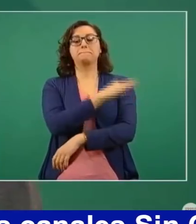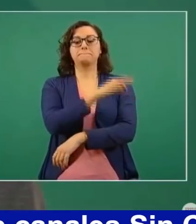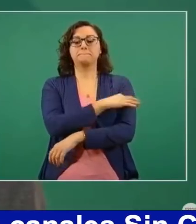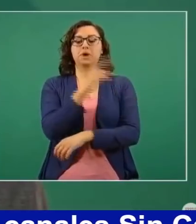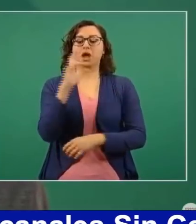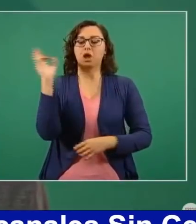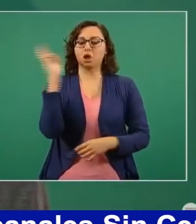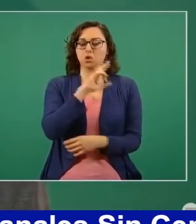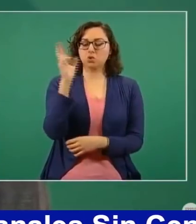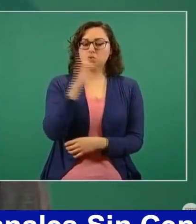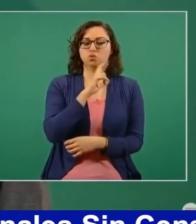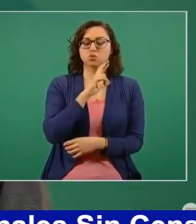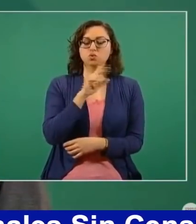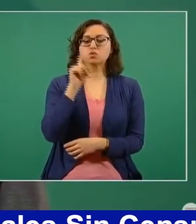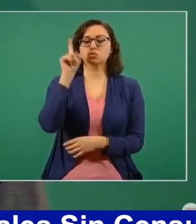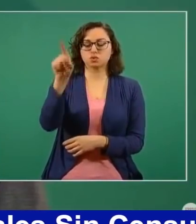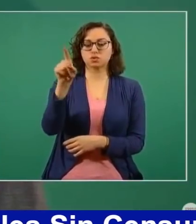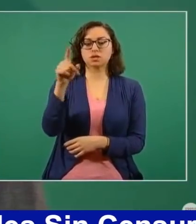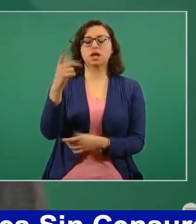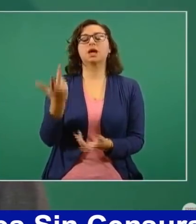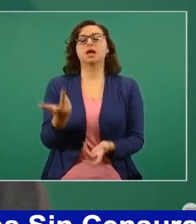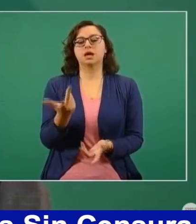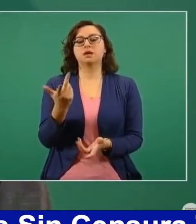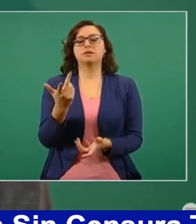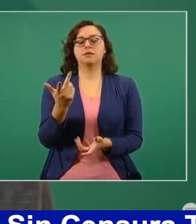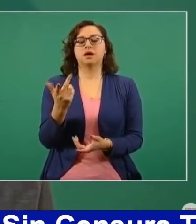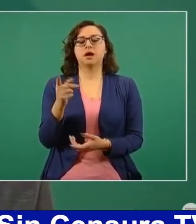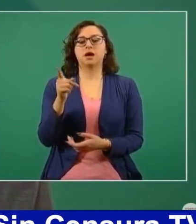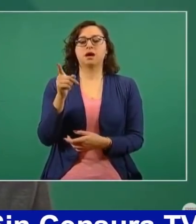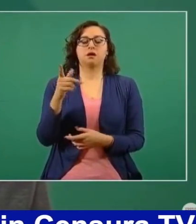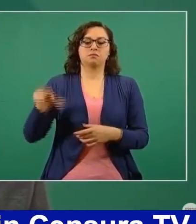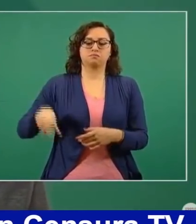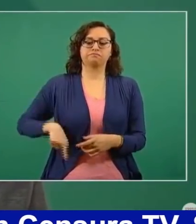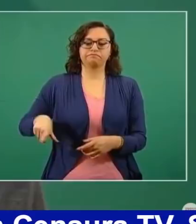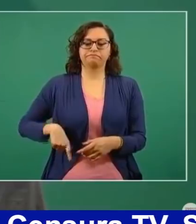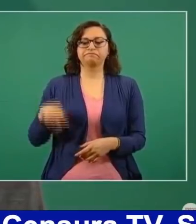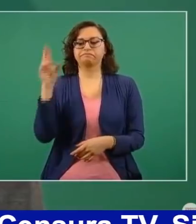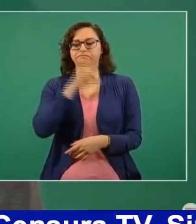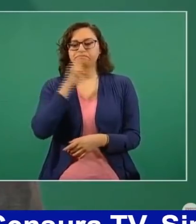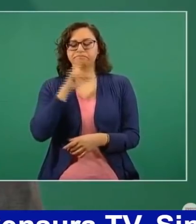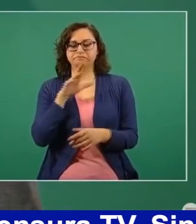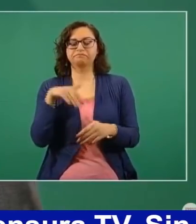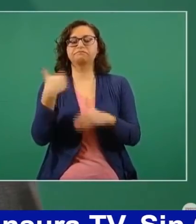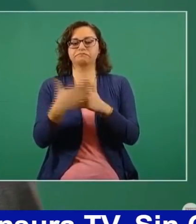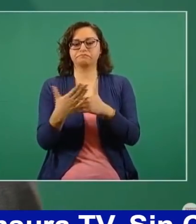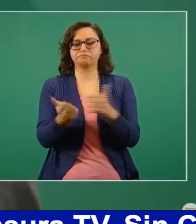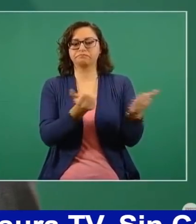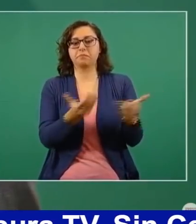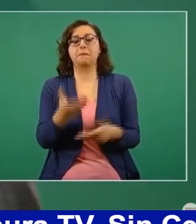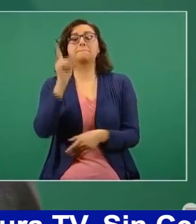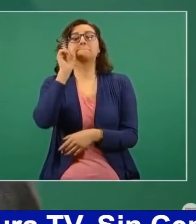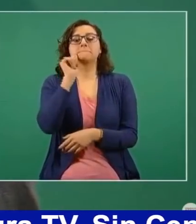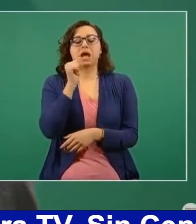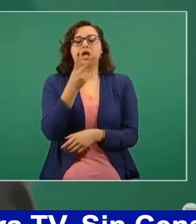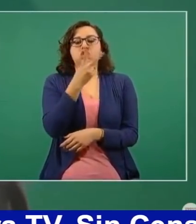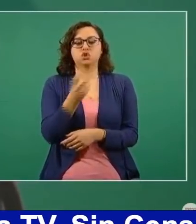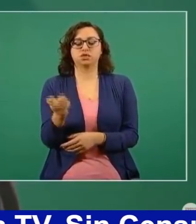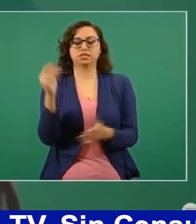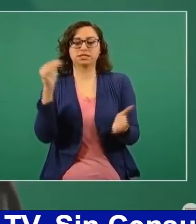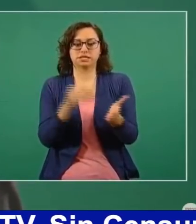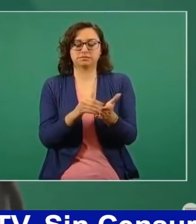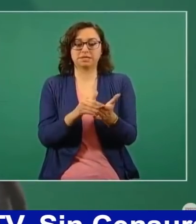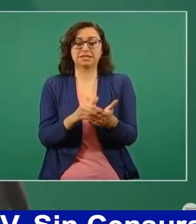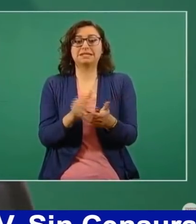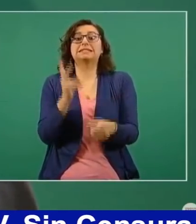Centro Gamaleya de Epidemiología y Microbiología del gobierno ruso llegarán mañana 200.000